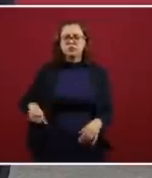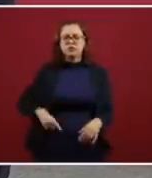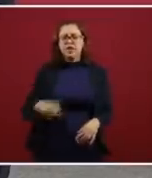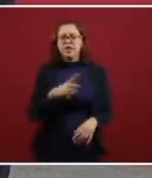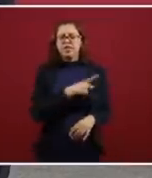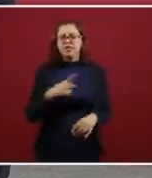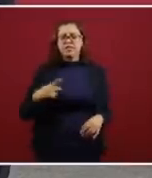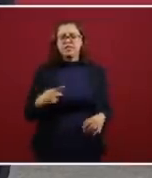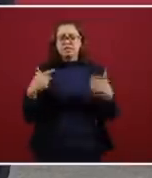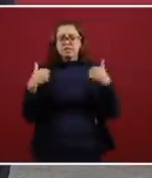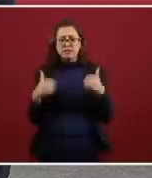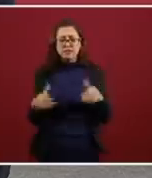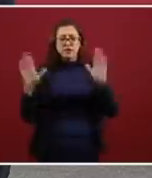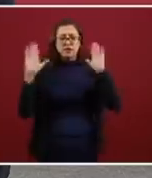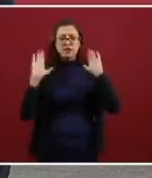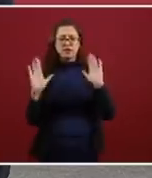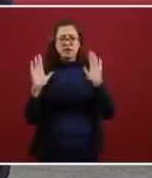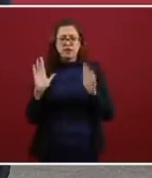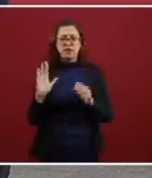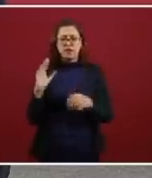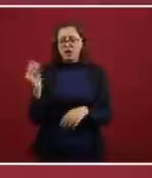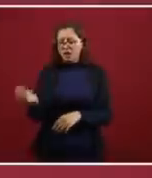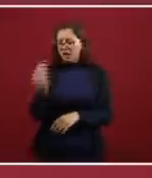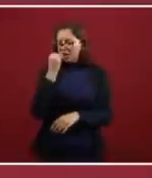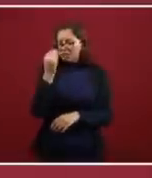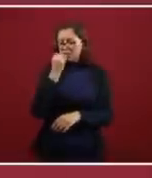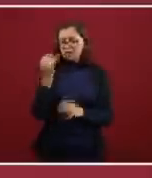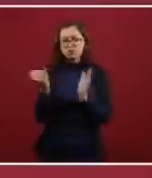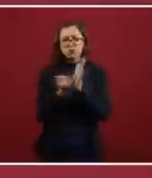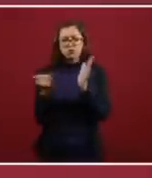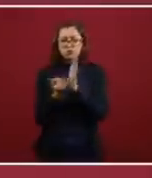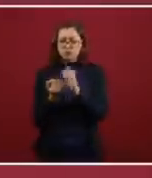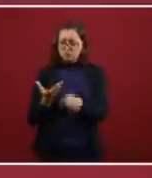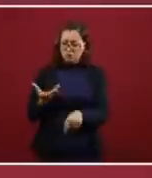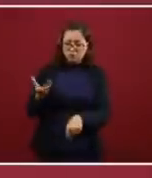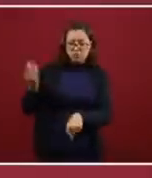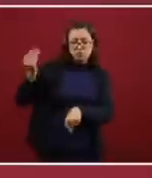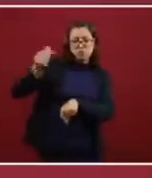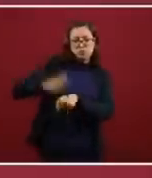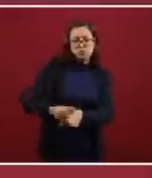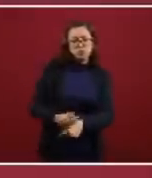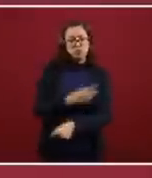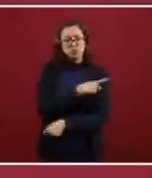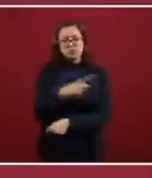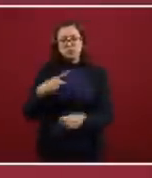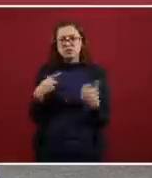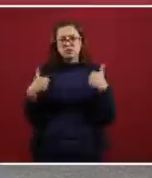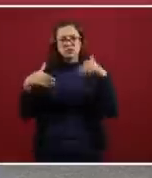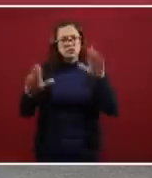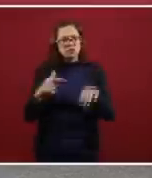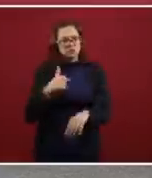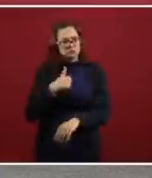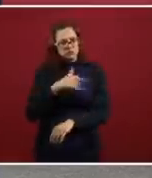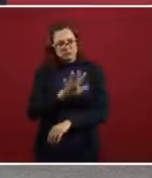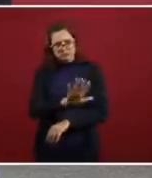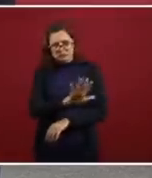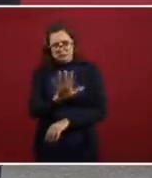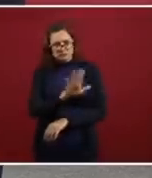de grabar alimentos, cosa que yo estoy completamente en desacuerdo con el